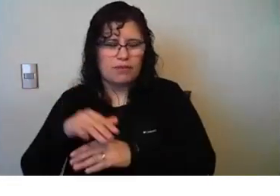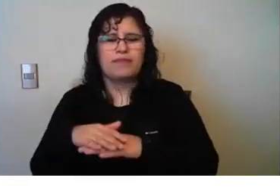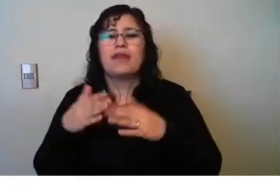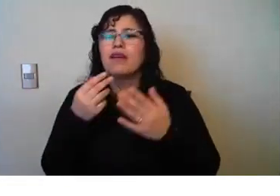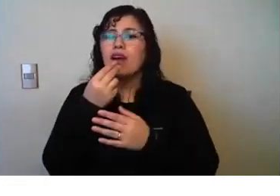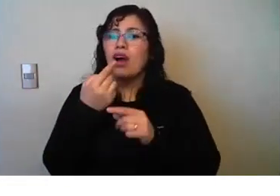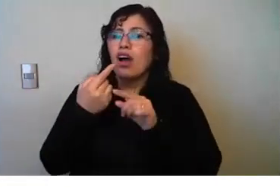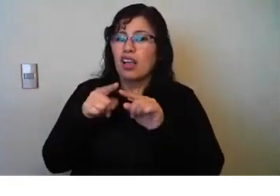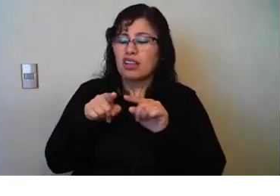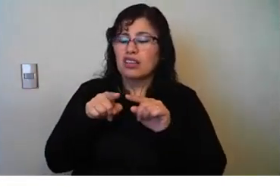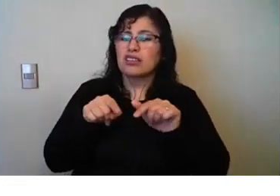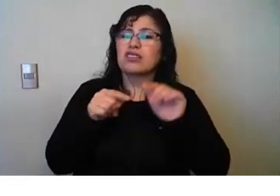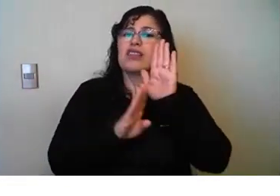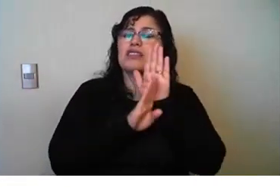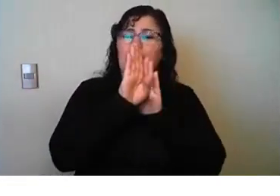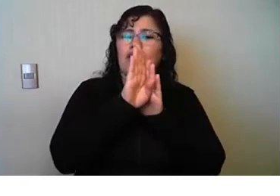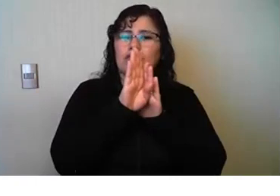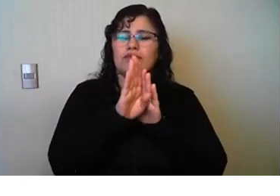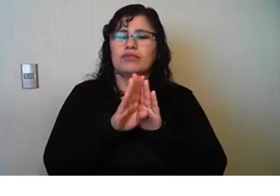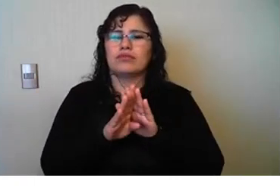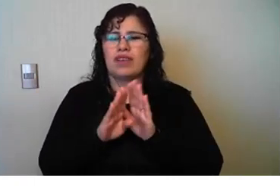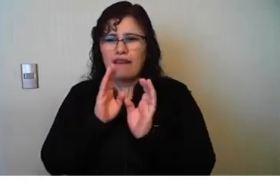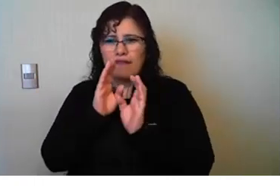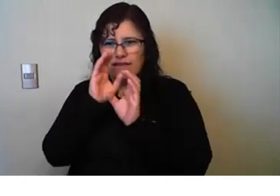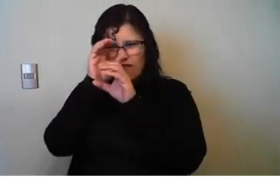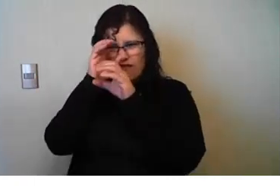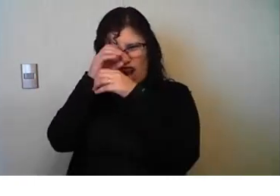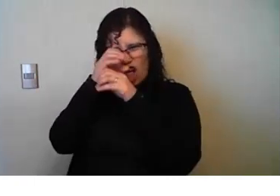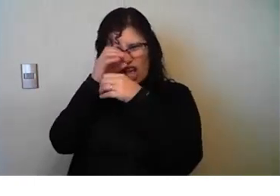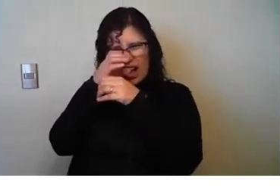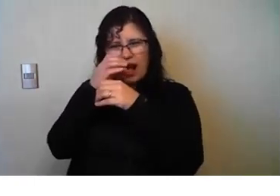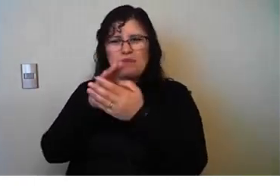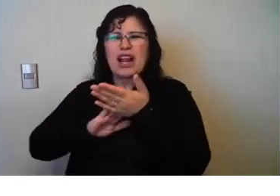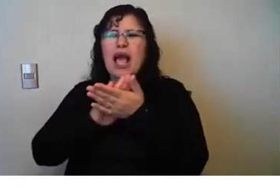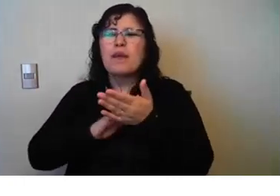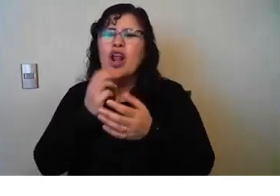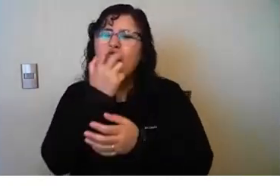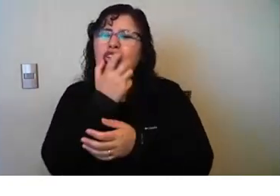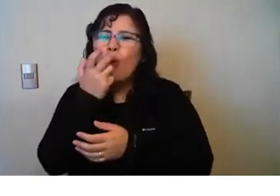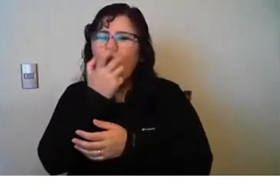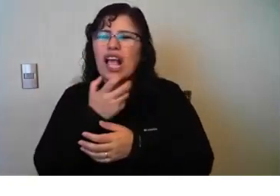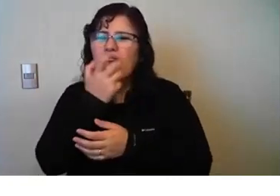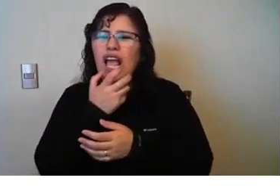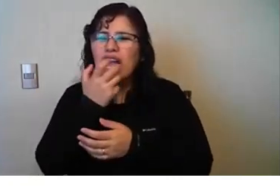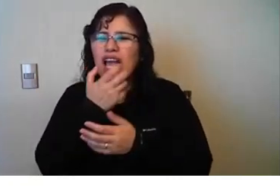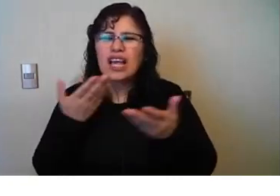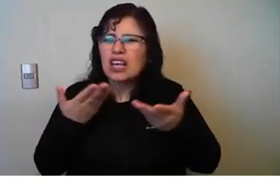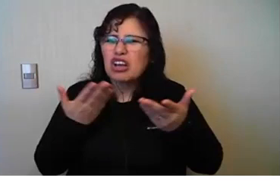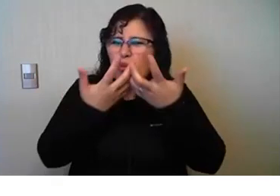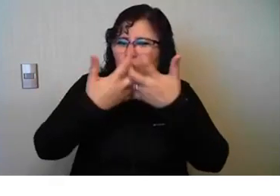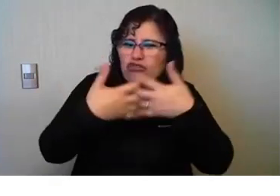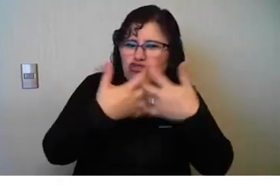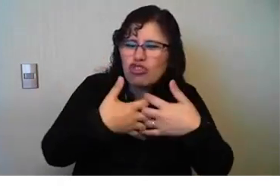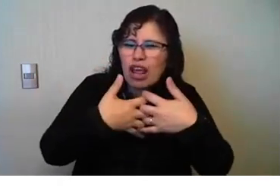desarrollo de lo que es la parte biológica del lenguaje, ¿ya? Y ahí nos vamos a encontrar con zonas